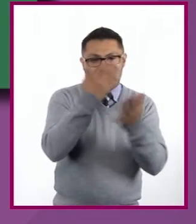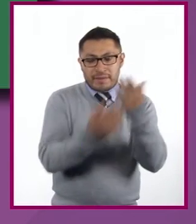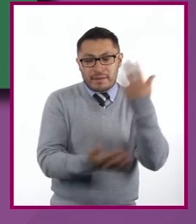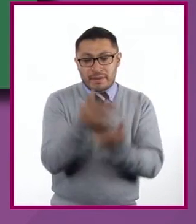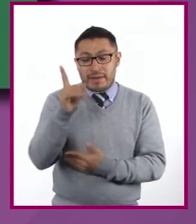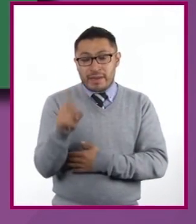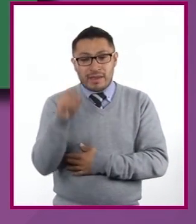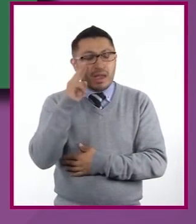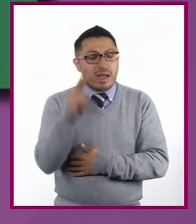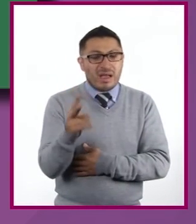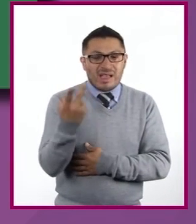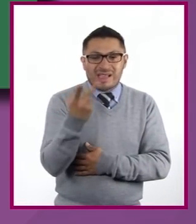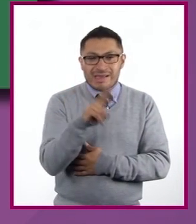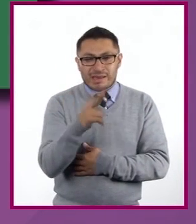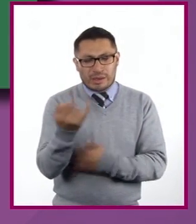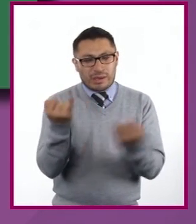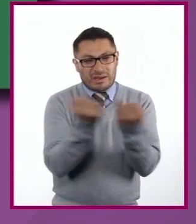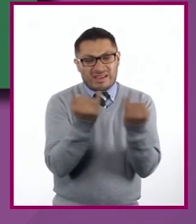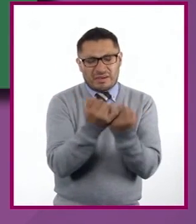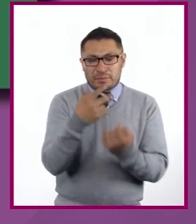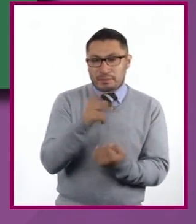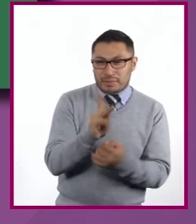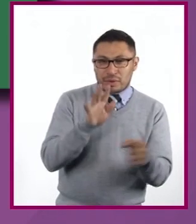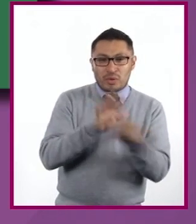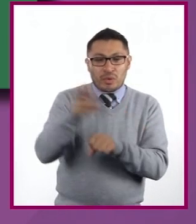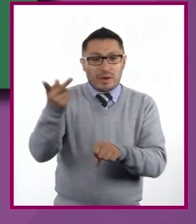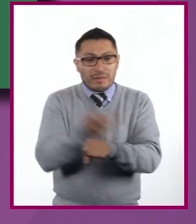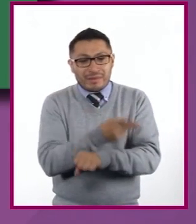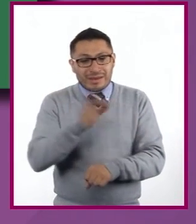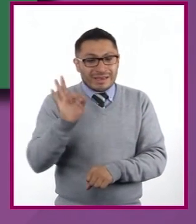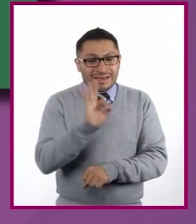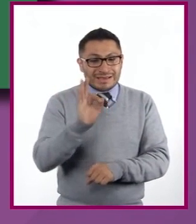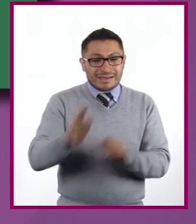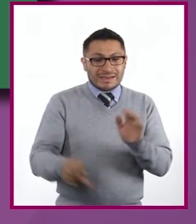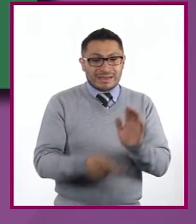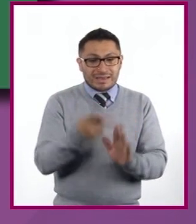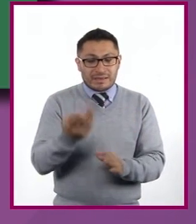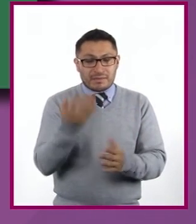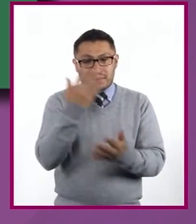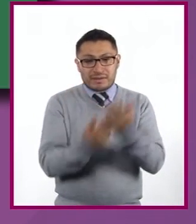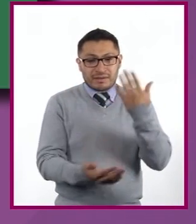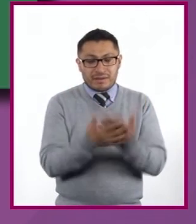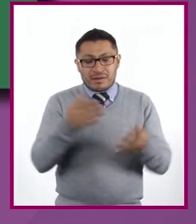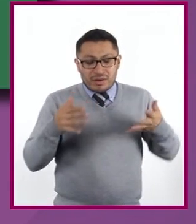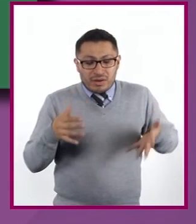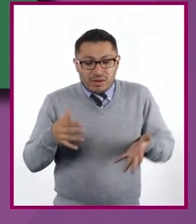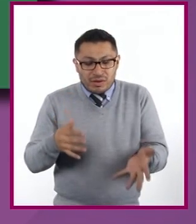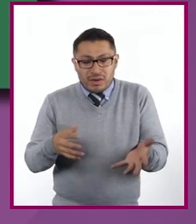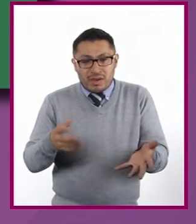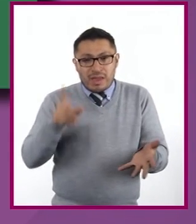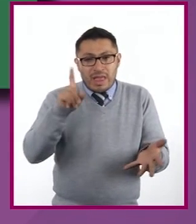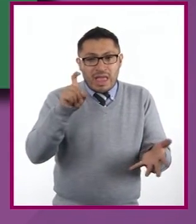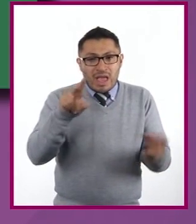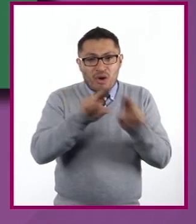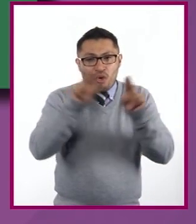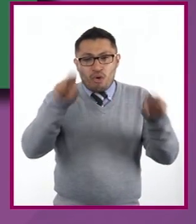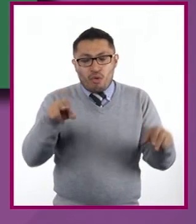que ambas son iguales. Pero, ¿qué pasa si Iván introduce su mano en un recipiente con agua y